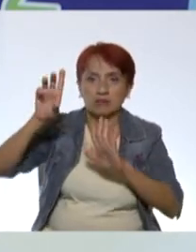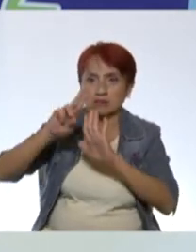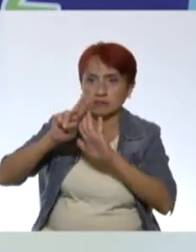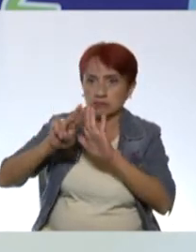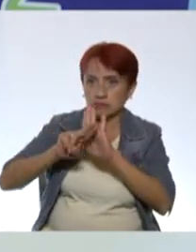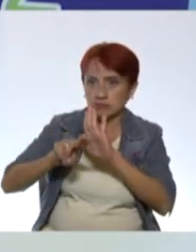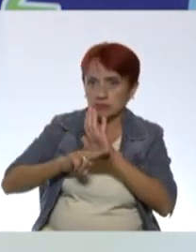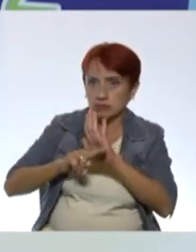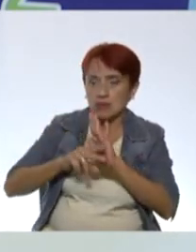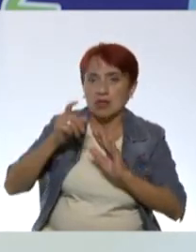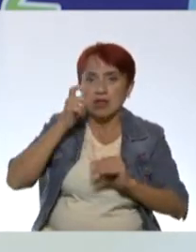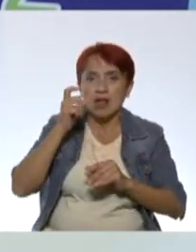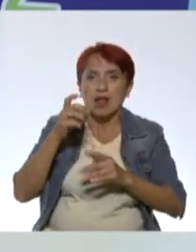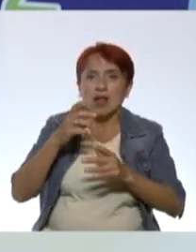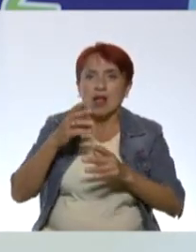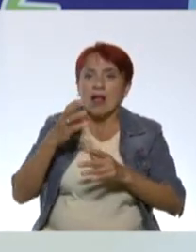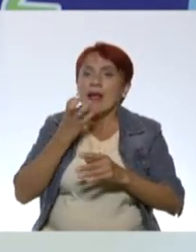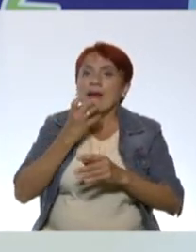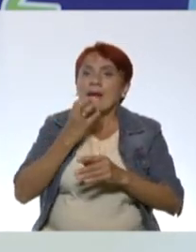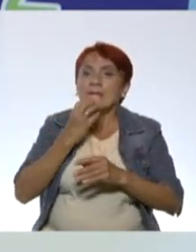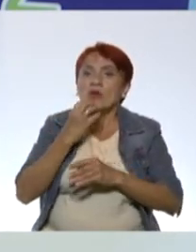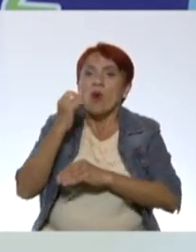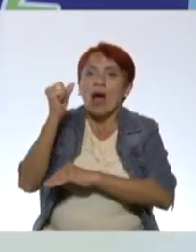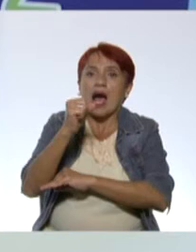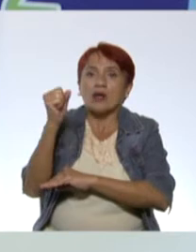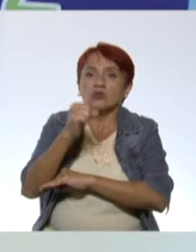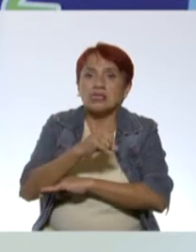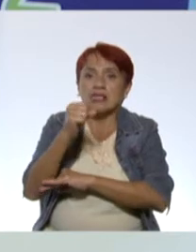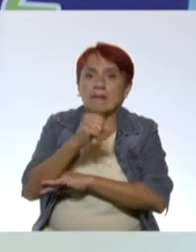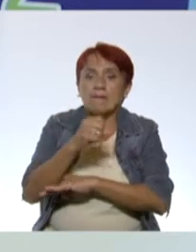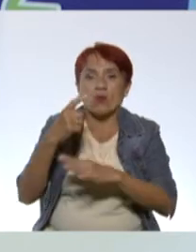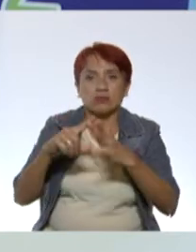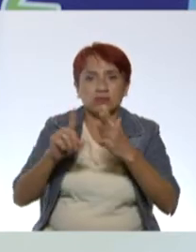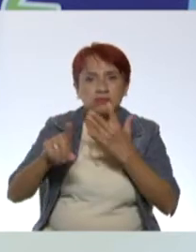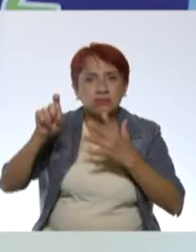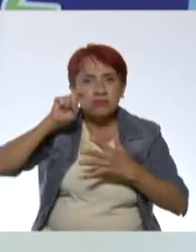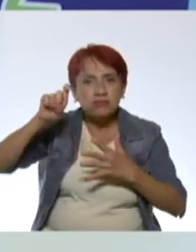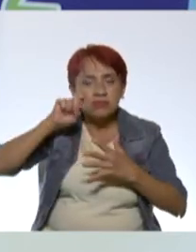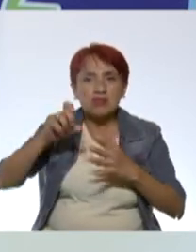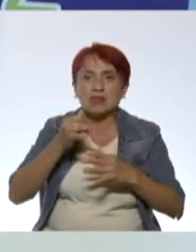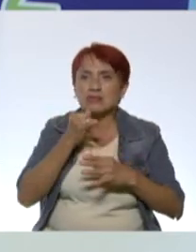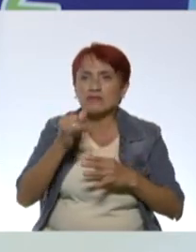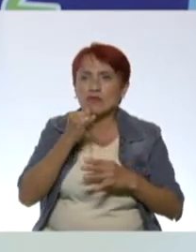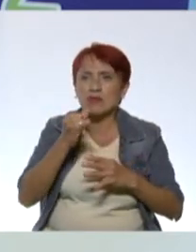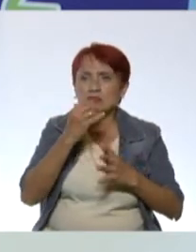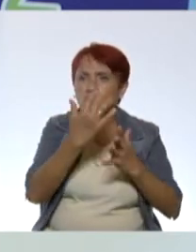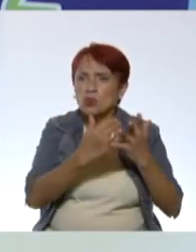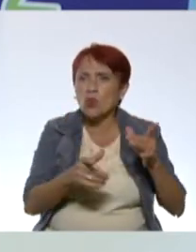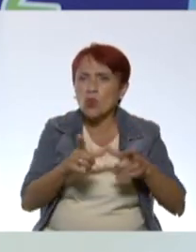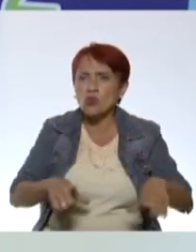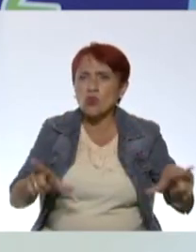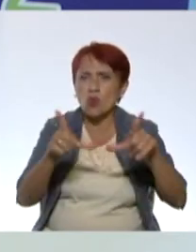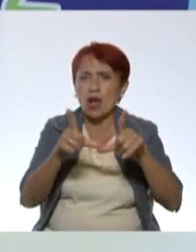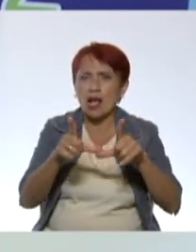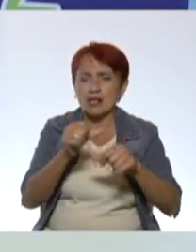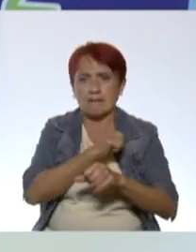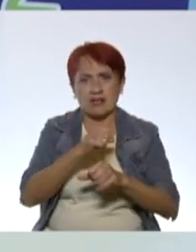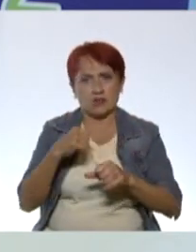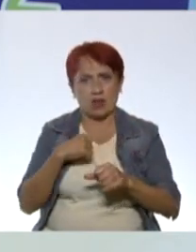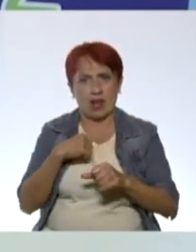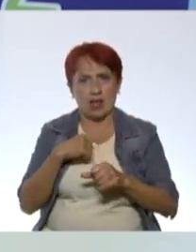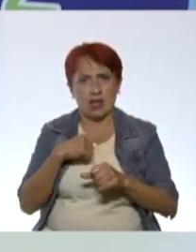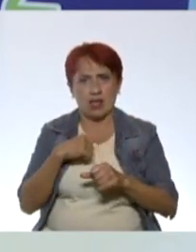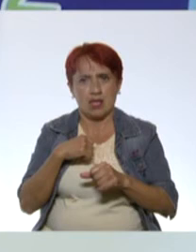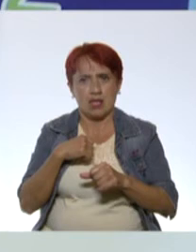En el caso de la población con la condición de autismo, ellos suelen preferir buscar información en sitios más